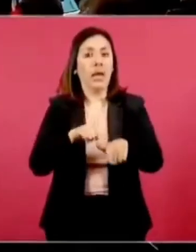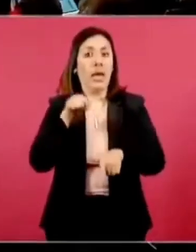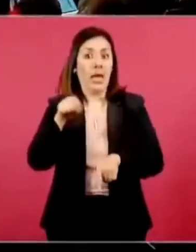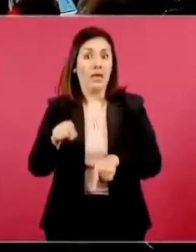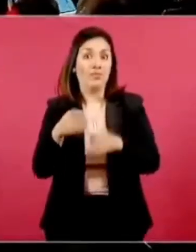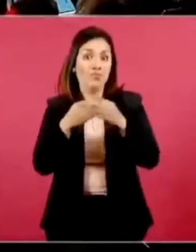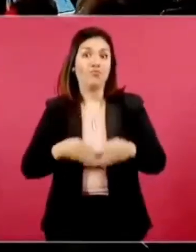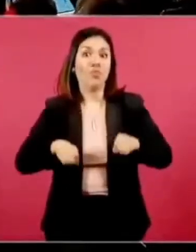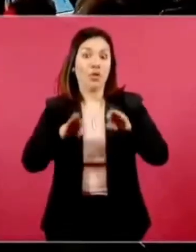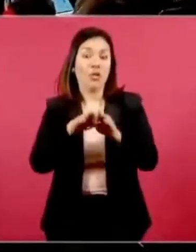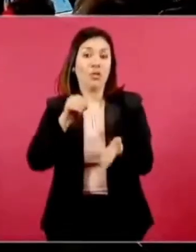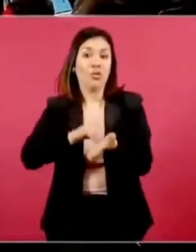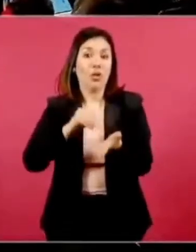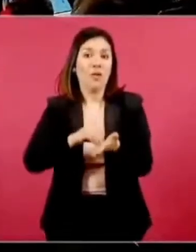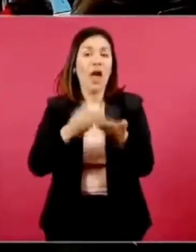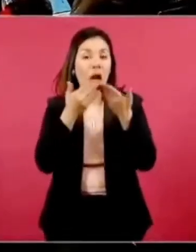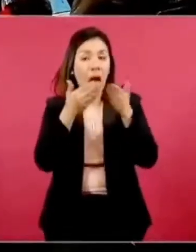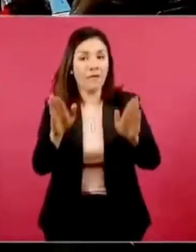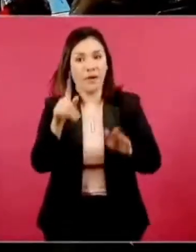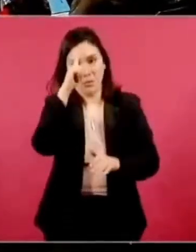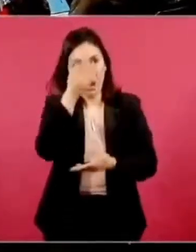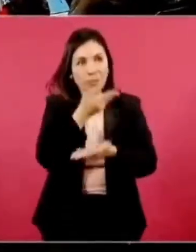espacio abierto